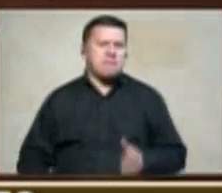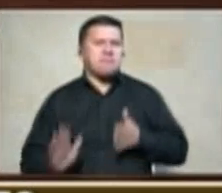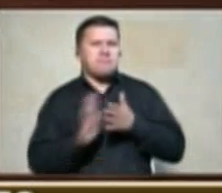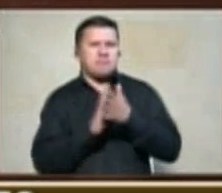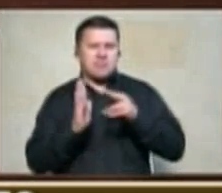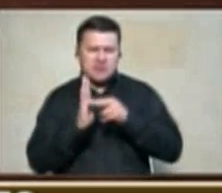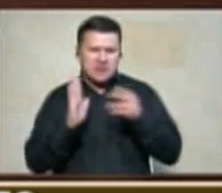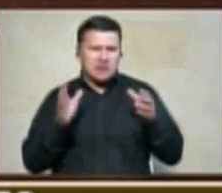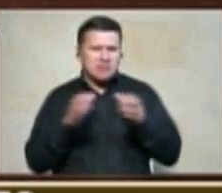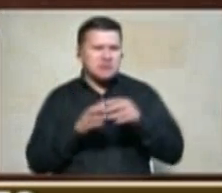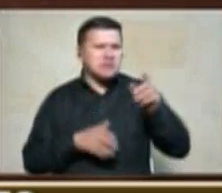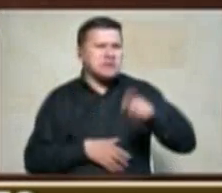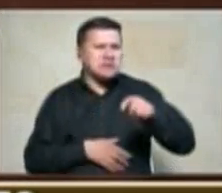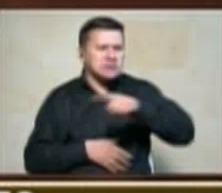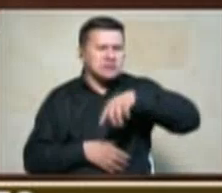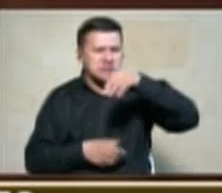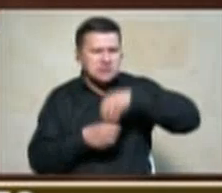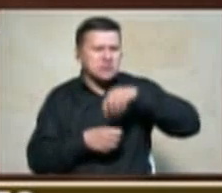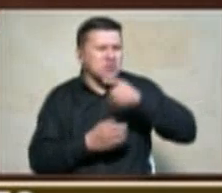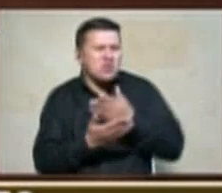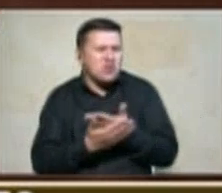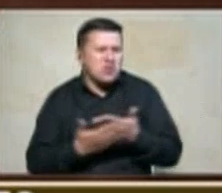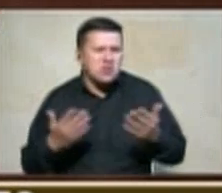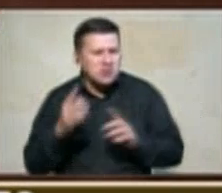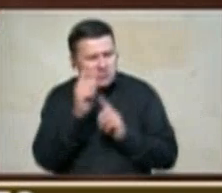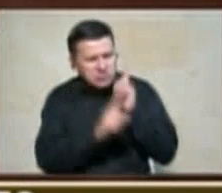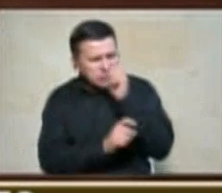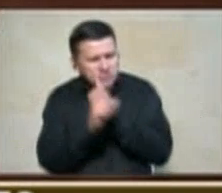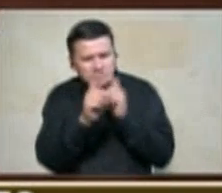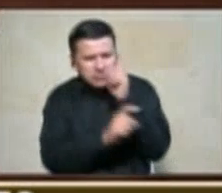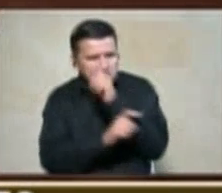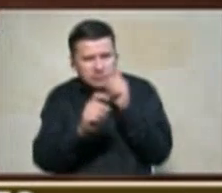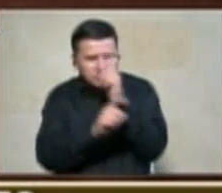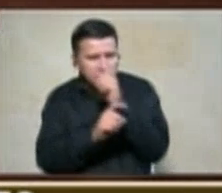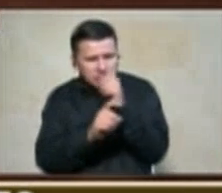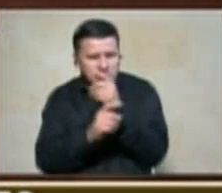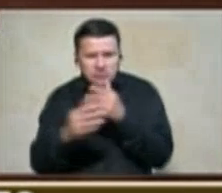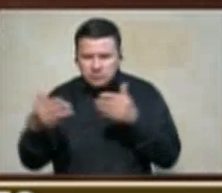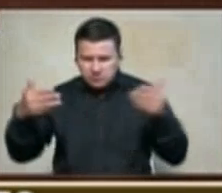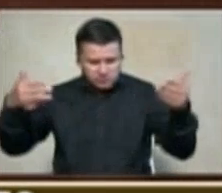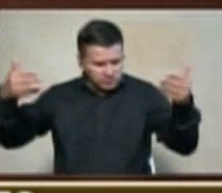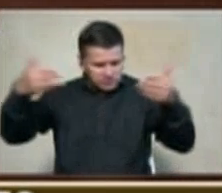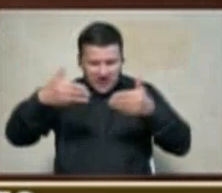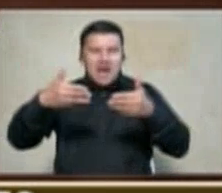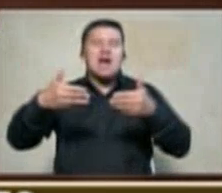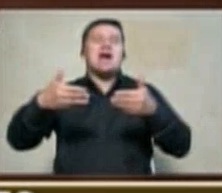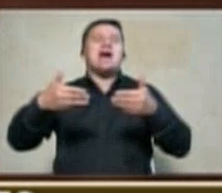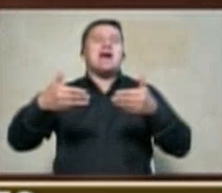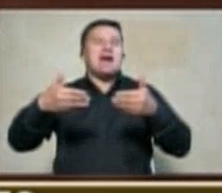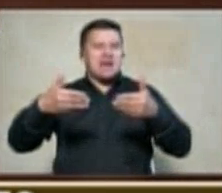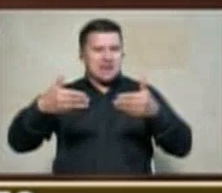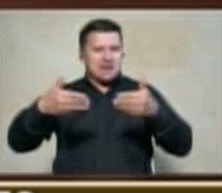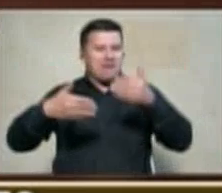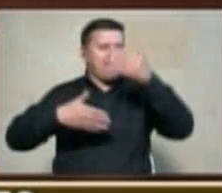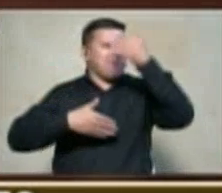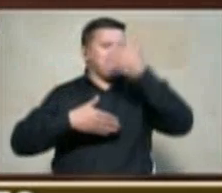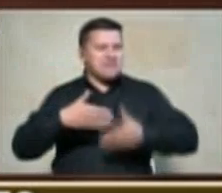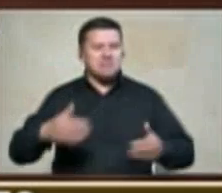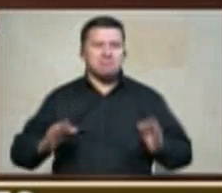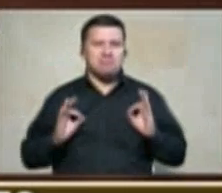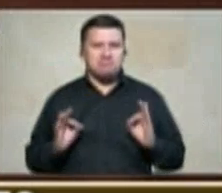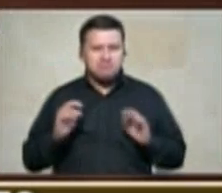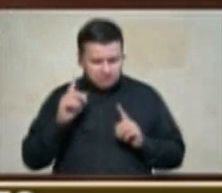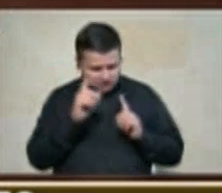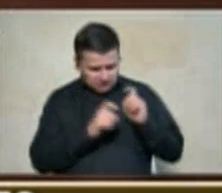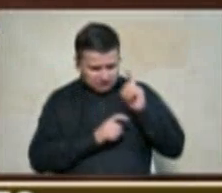Informes técnicos, si necesitamos también. Todo eso se analiza allí, se triangula y termina en algo que se denomina